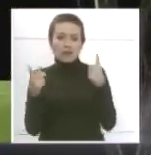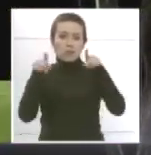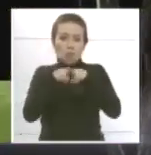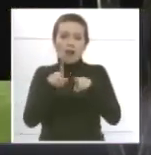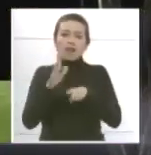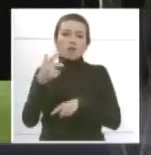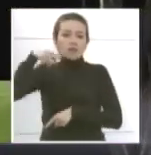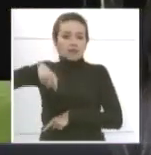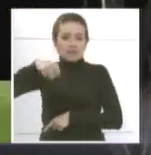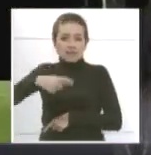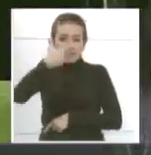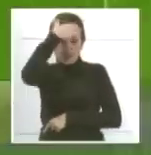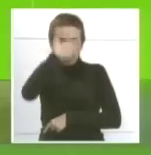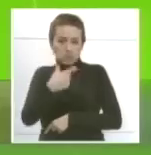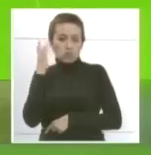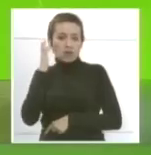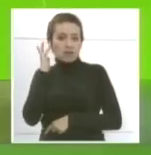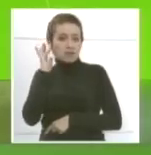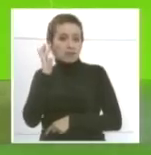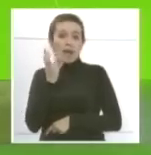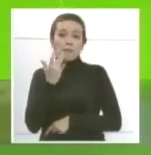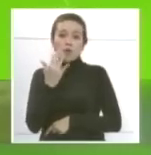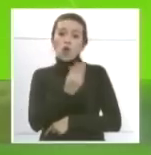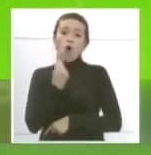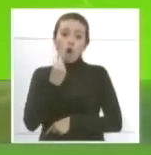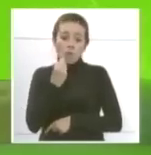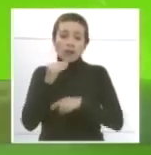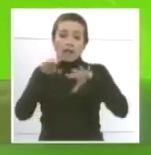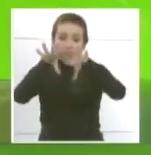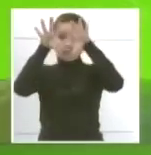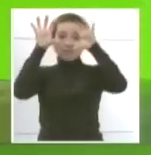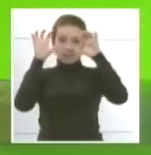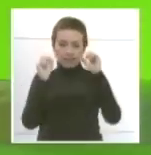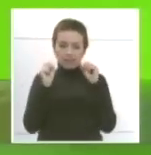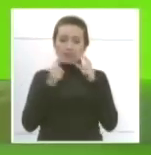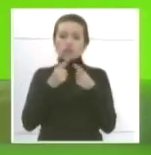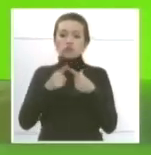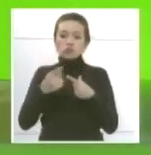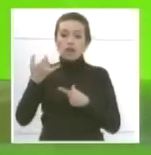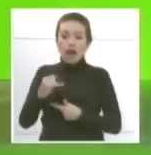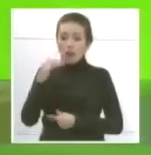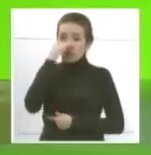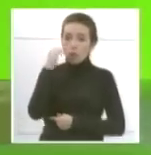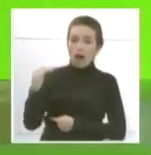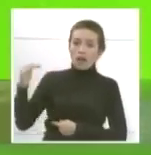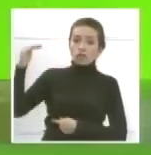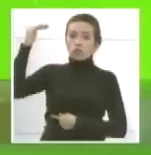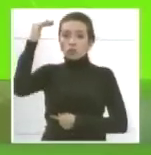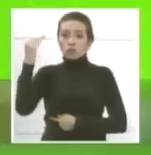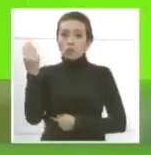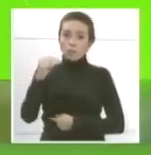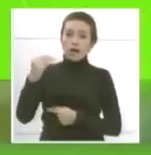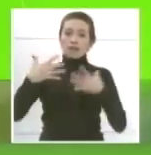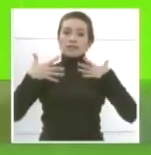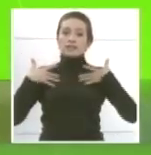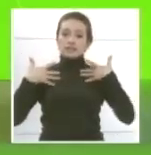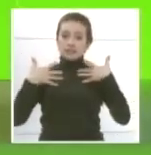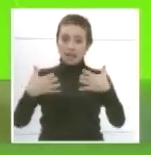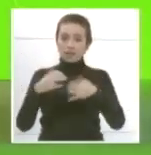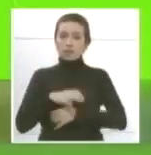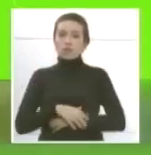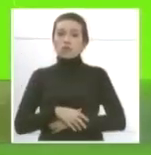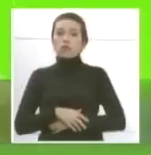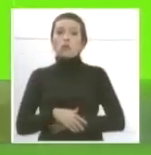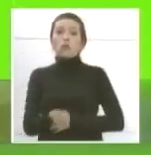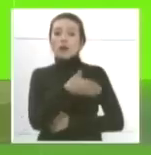fisiológica. Si los jóvenes entienden eso, entonces vamos a tener unos adultos mucho más sanos. Claro, entonces, con mayor calidad